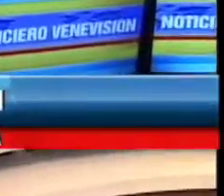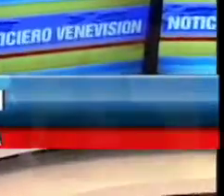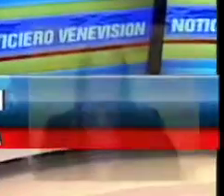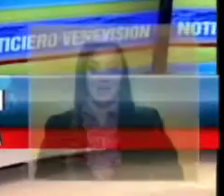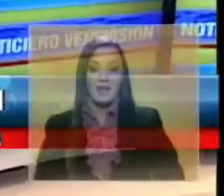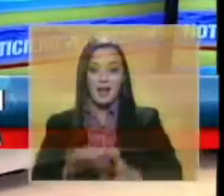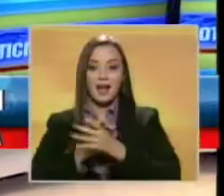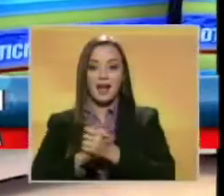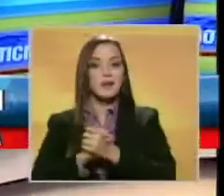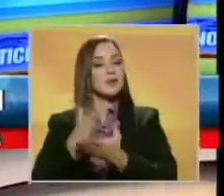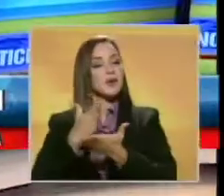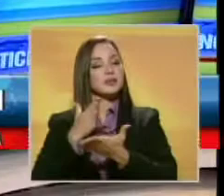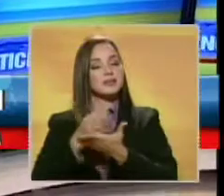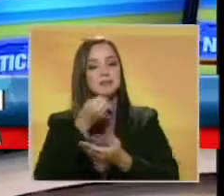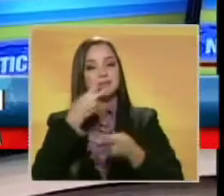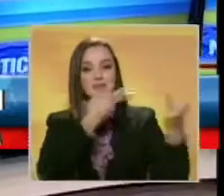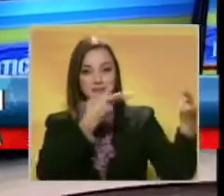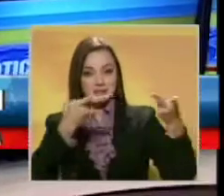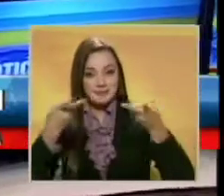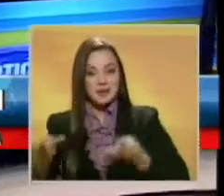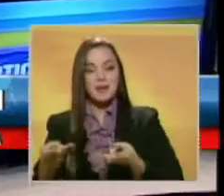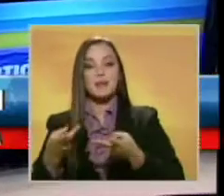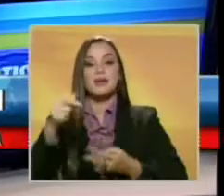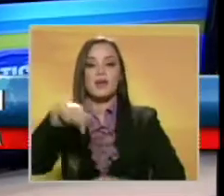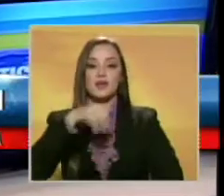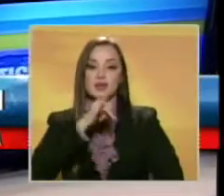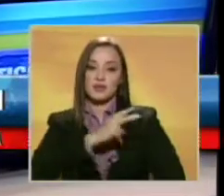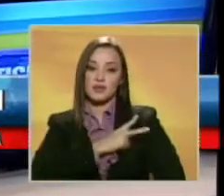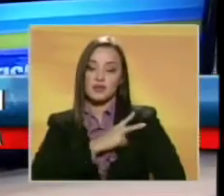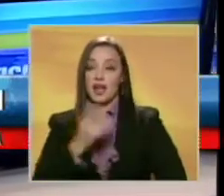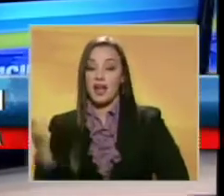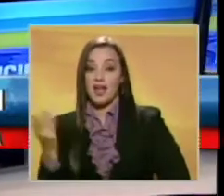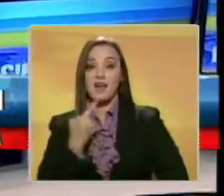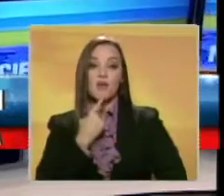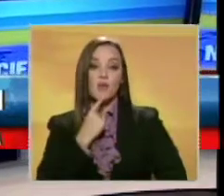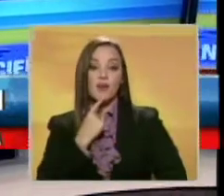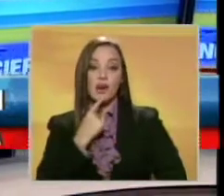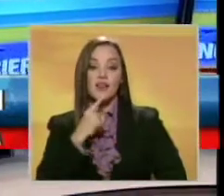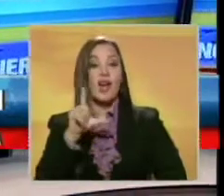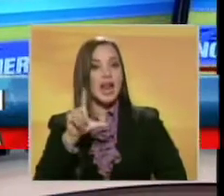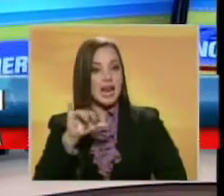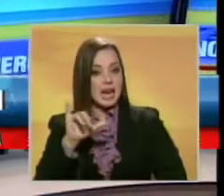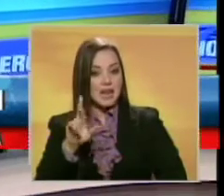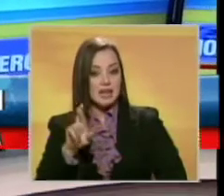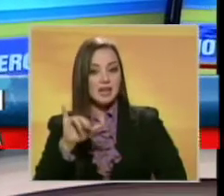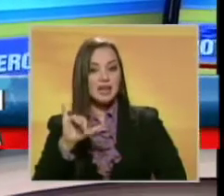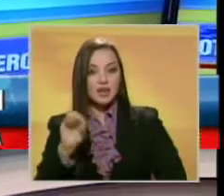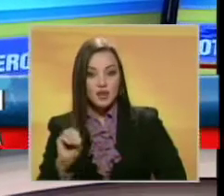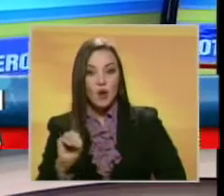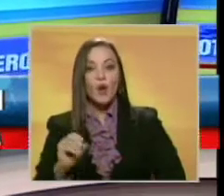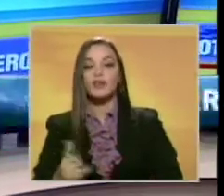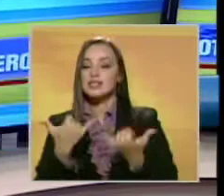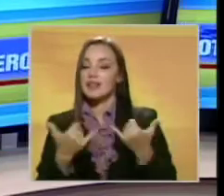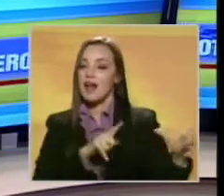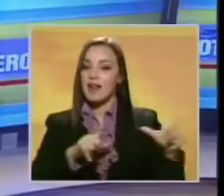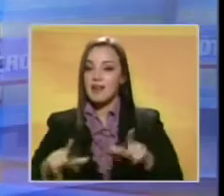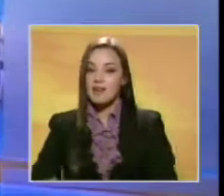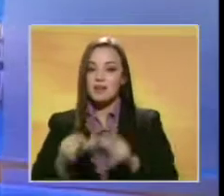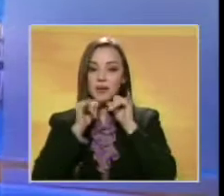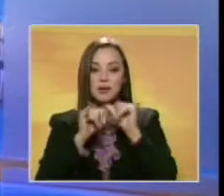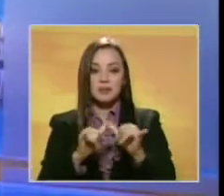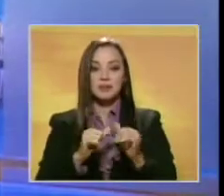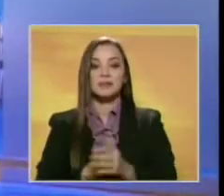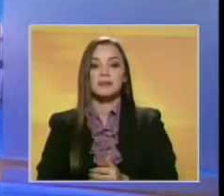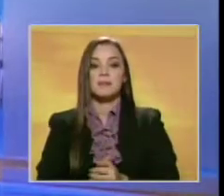Amigos, como siempre, sean todos bienvenidos a nuestra emisión meridiana. Eduardo Rodríguez y Lirio Pérez listos para esta nueva emisión meridiana. Comenzamos de